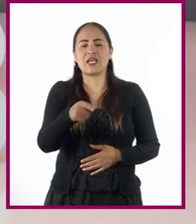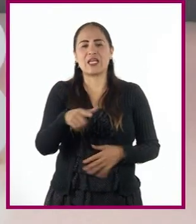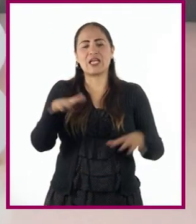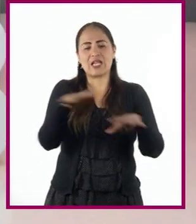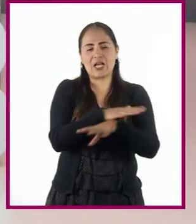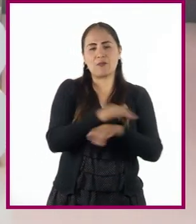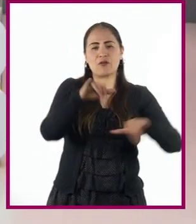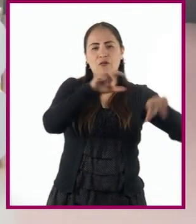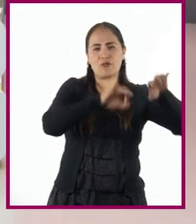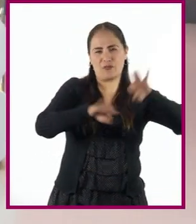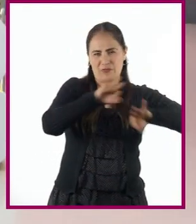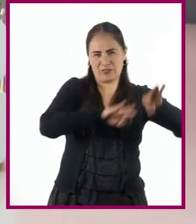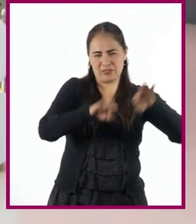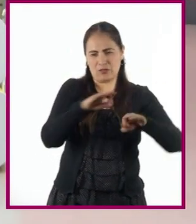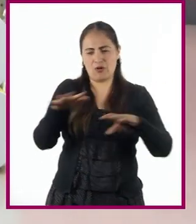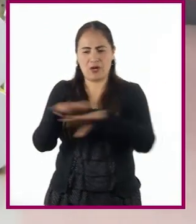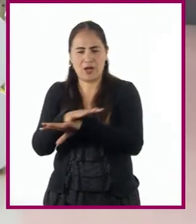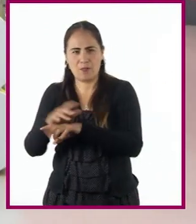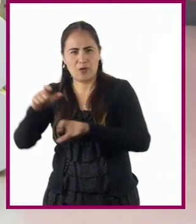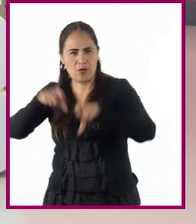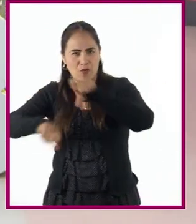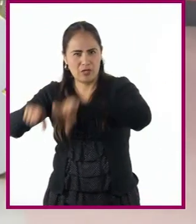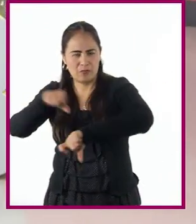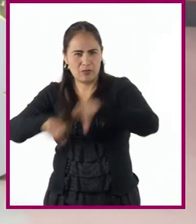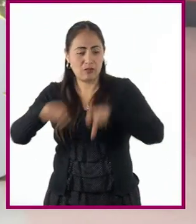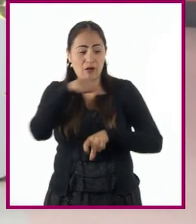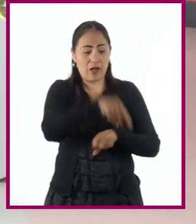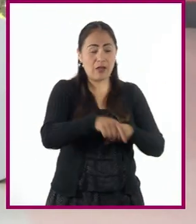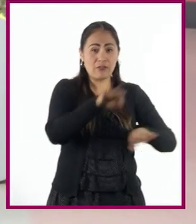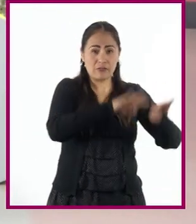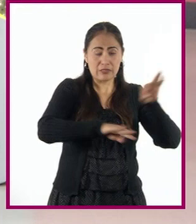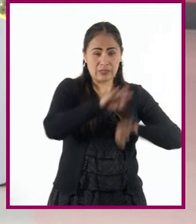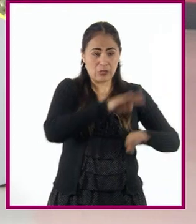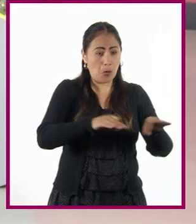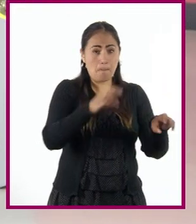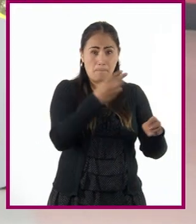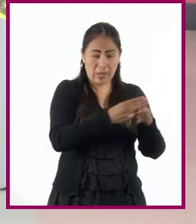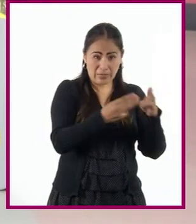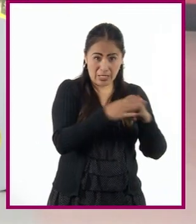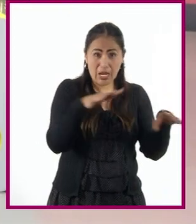cambio químico es que en los cambios físicos no cambia la naturaleza de la materia,